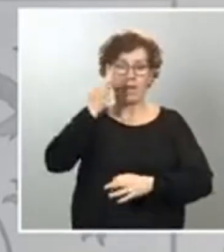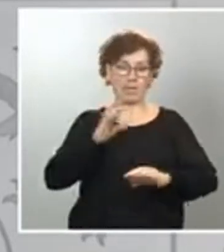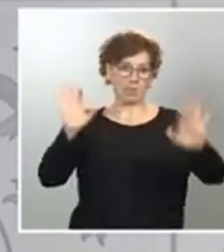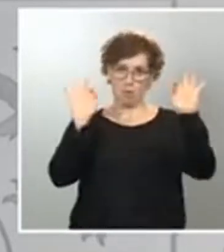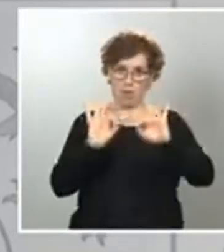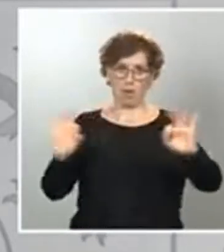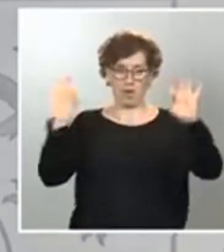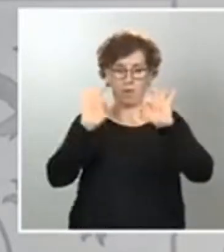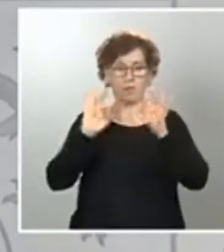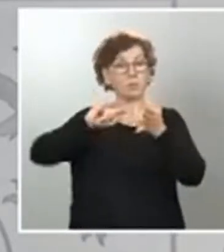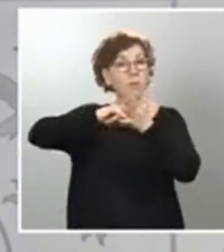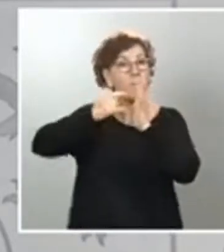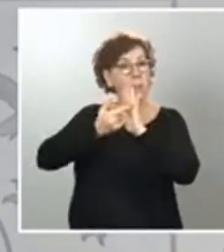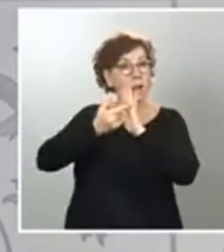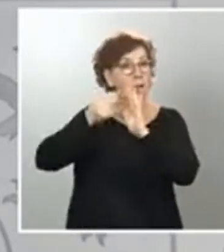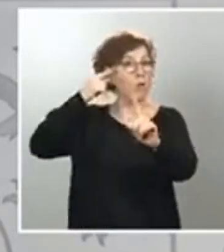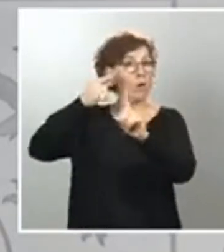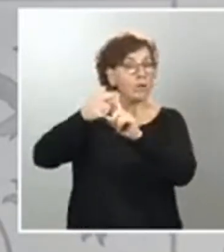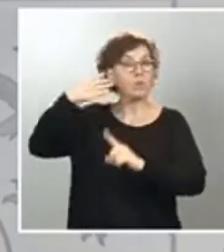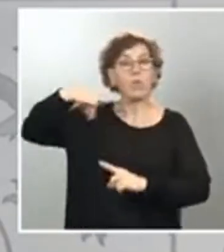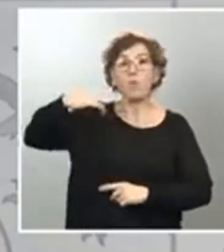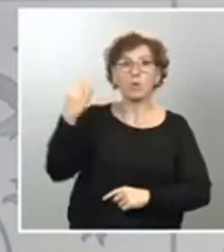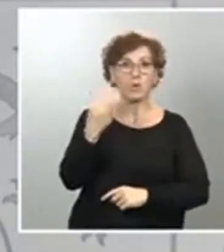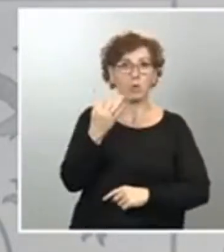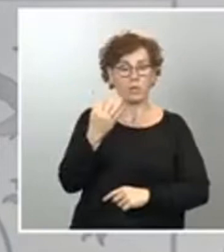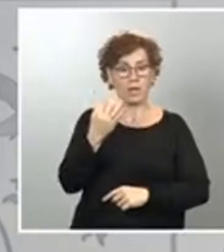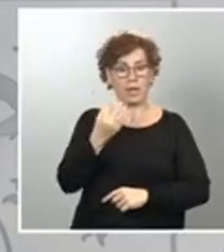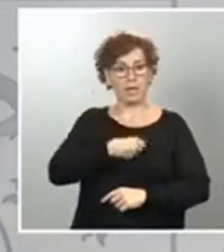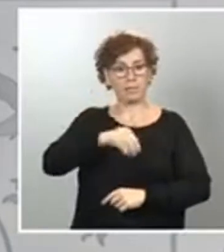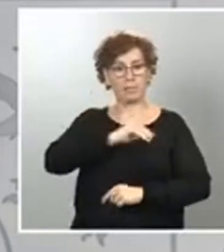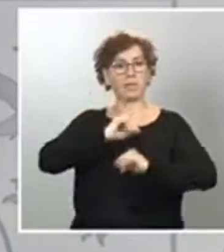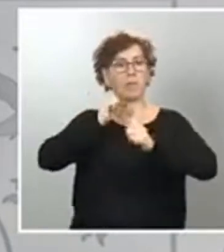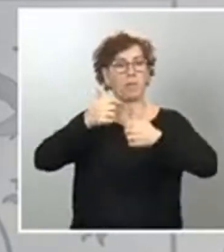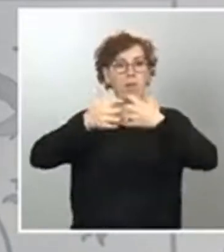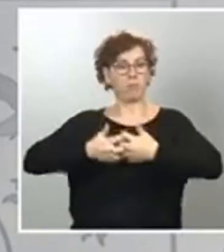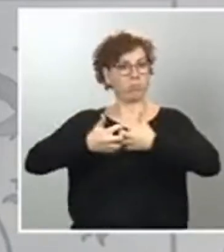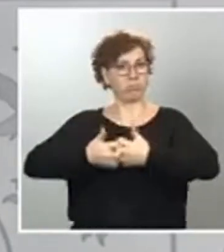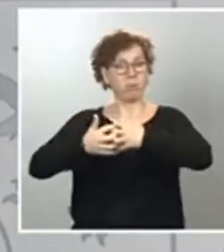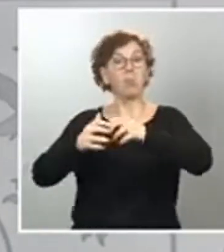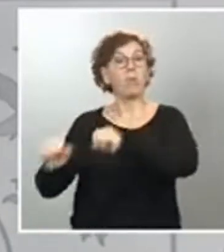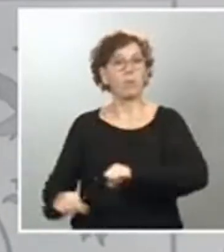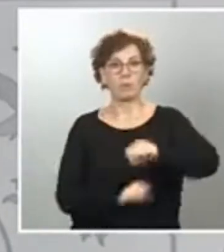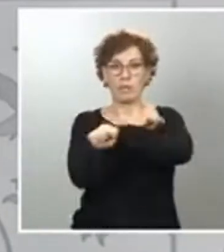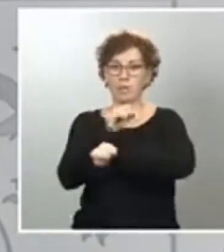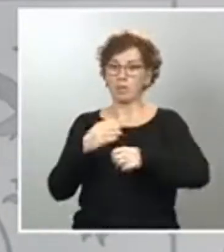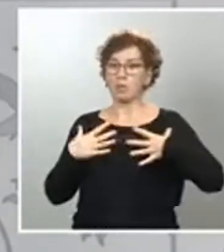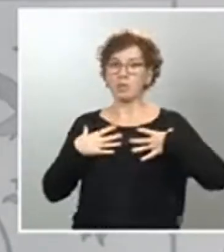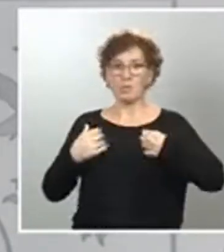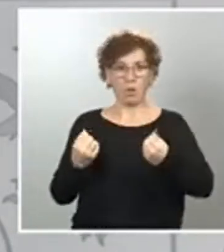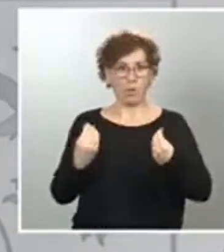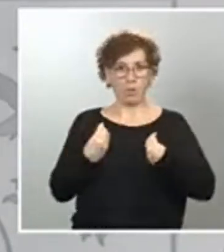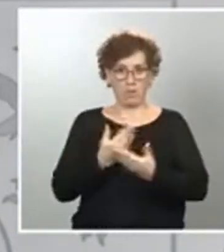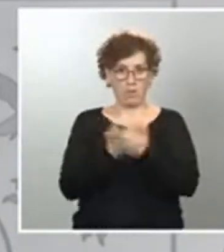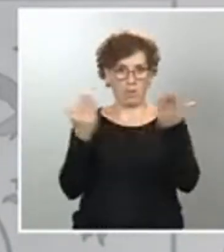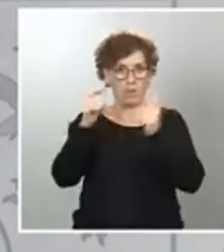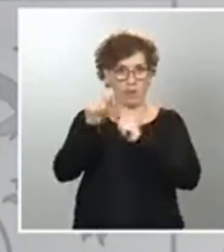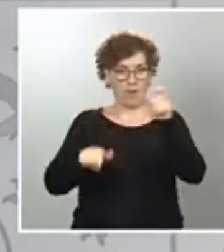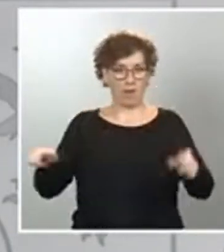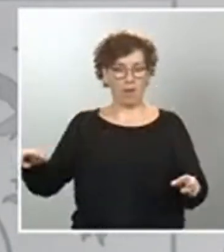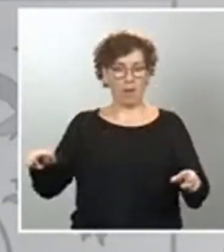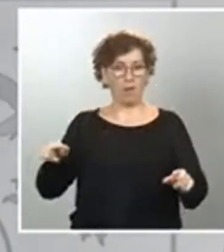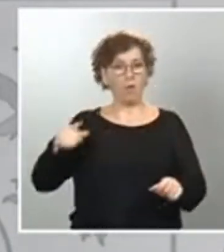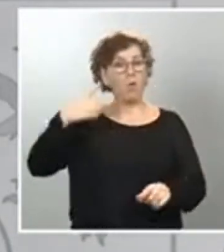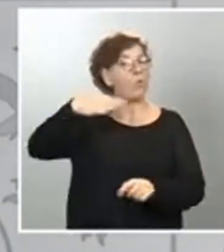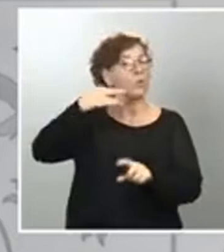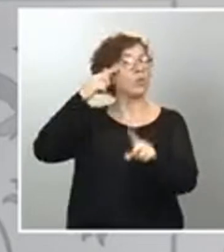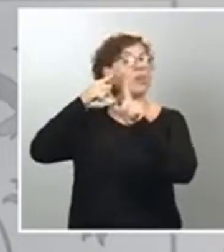de desescalada es poner a España en marcha protegiendo la salud y la vida de los españoles. El único propósito es acceder a